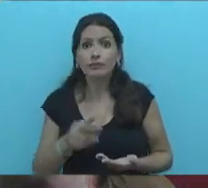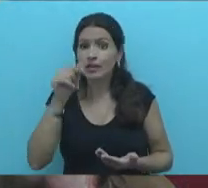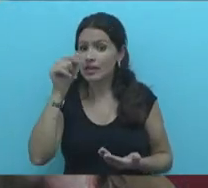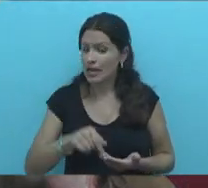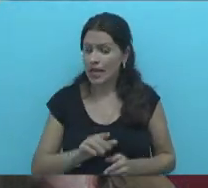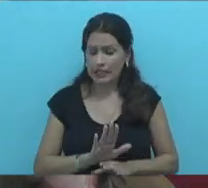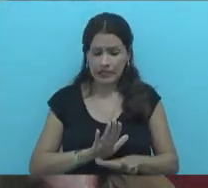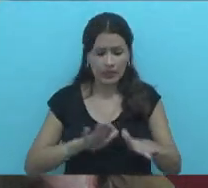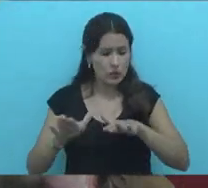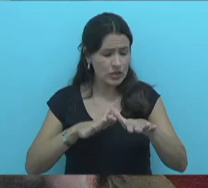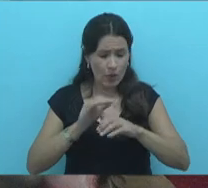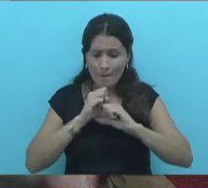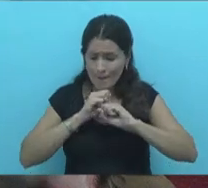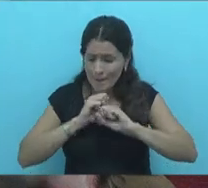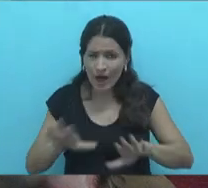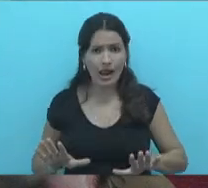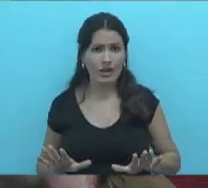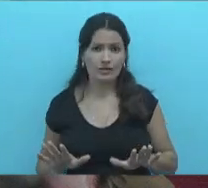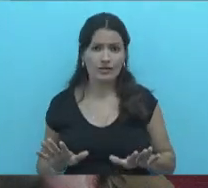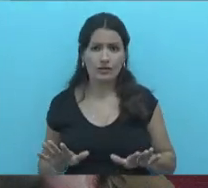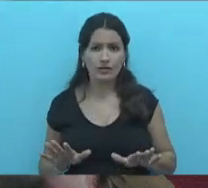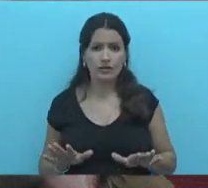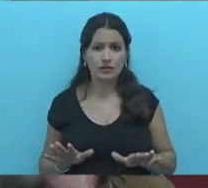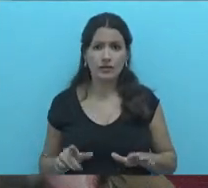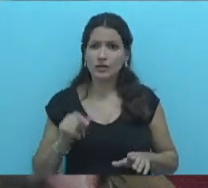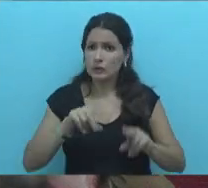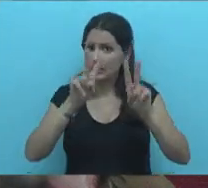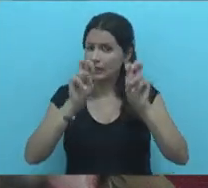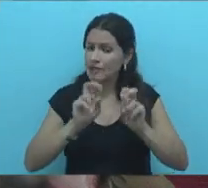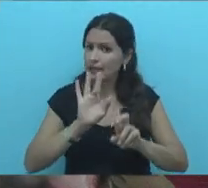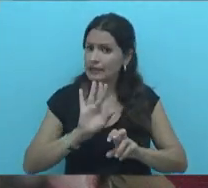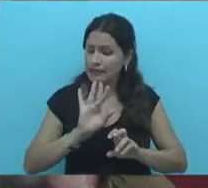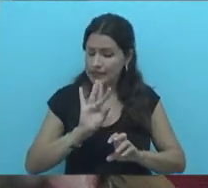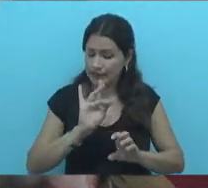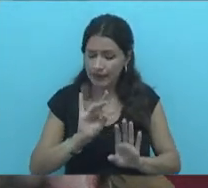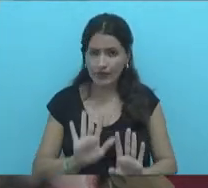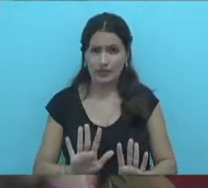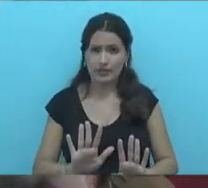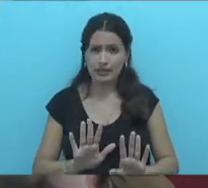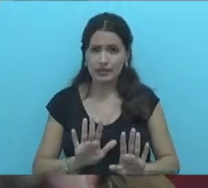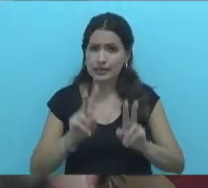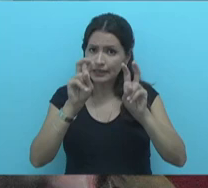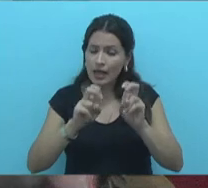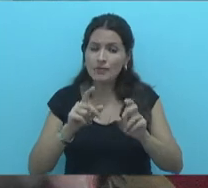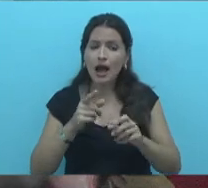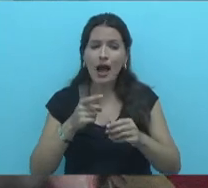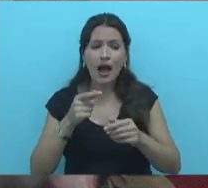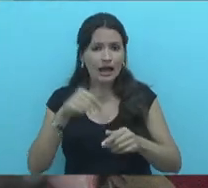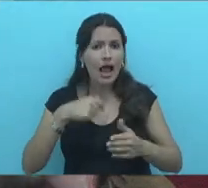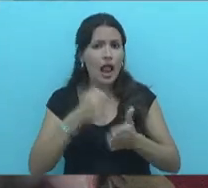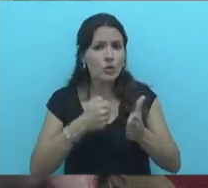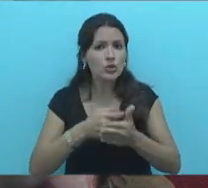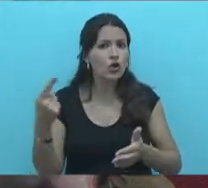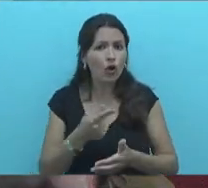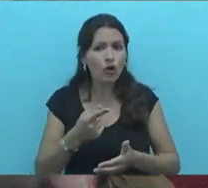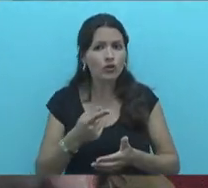muy expresa y muy clara en un tema tan delicado como es la lucha contra el narcotráfico y